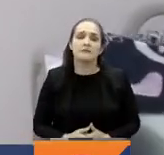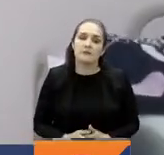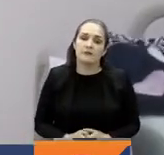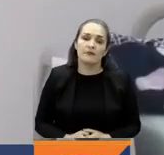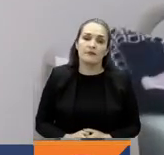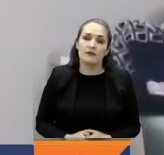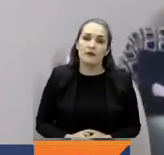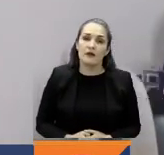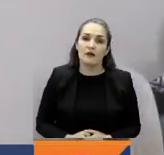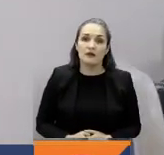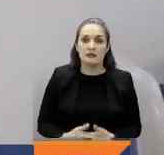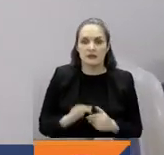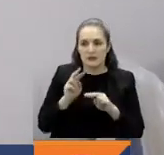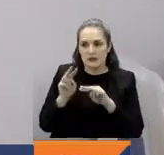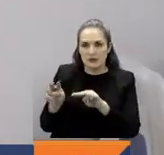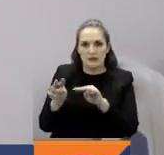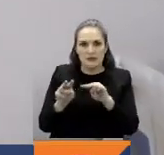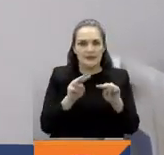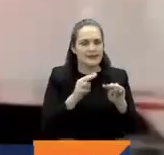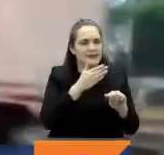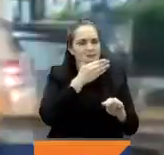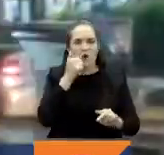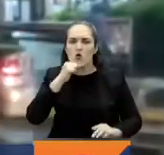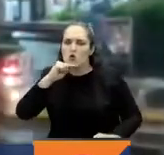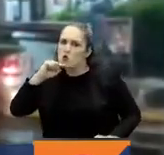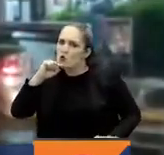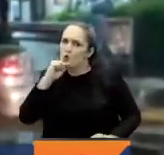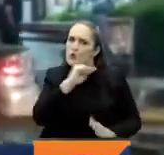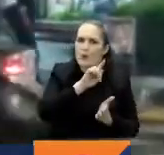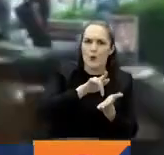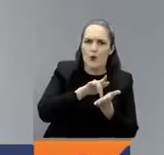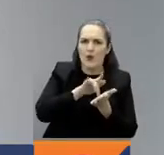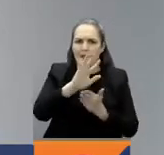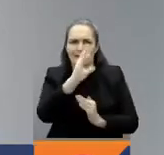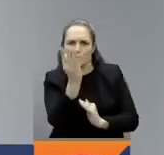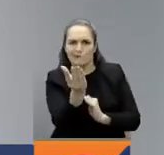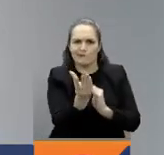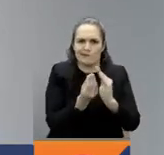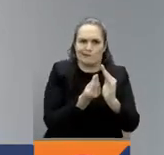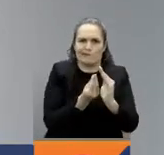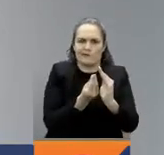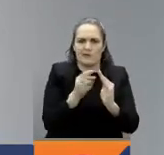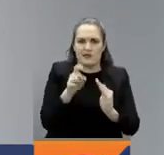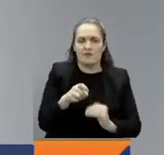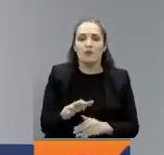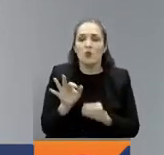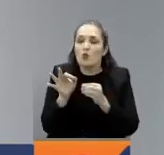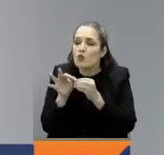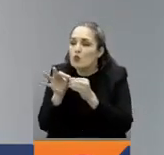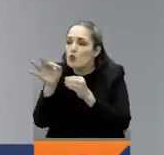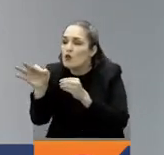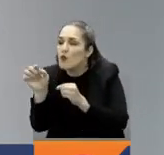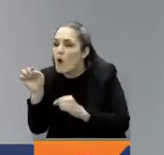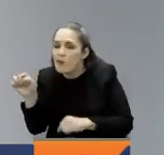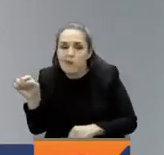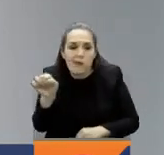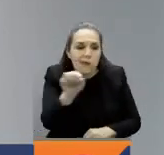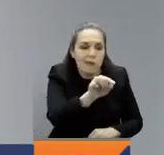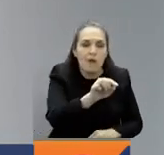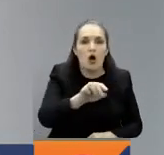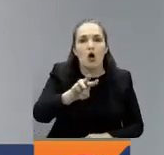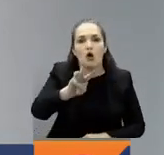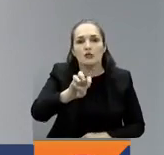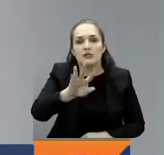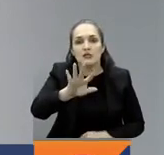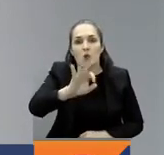han determinado extender la alerta roja hospitalaria y el toque de queda. Los municipios con ocupación mayor al